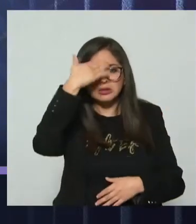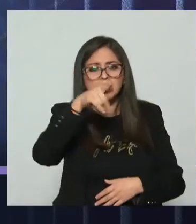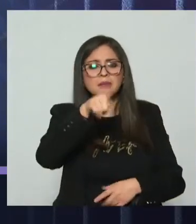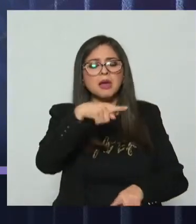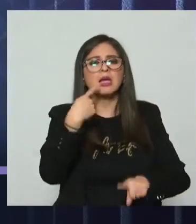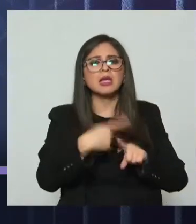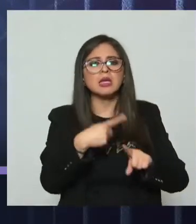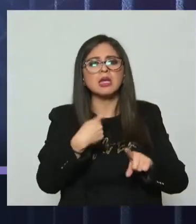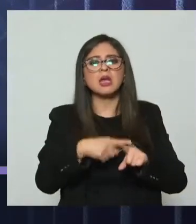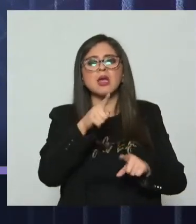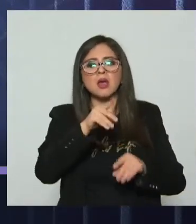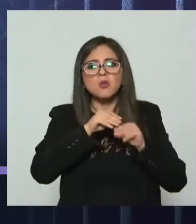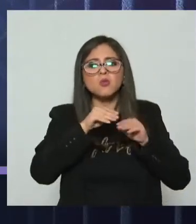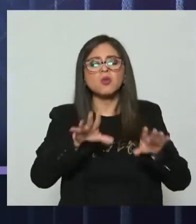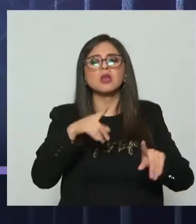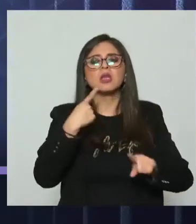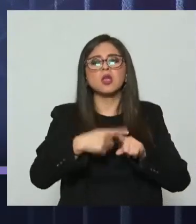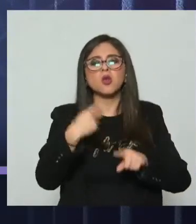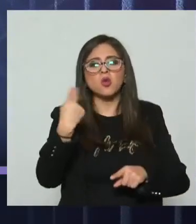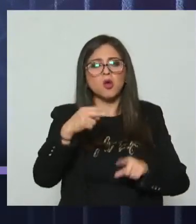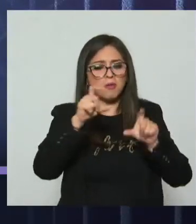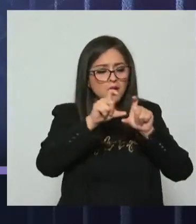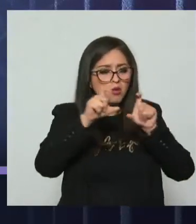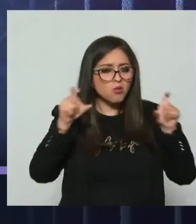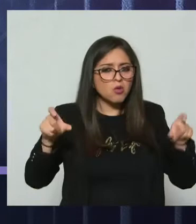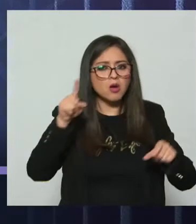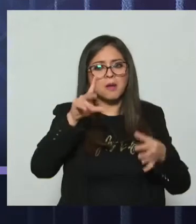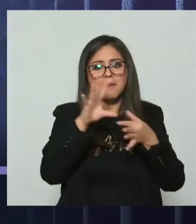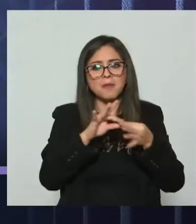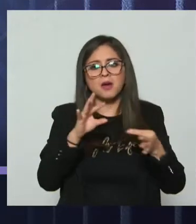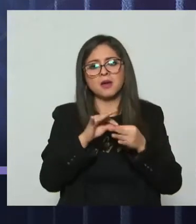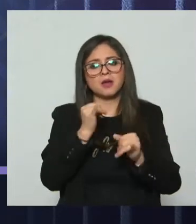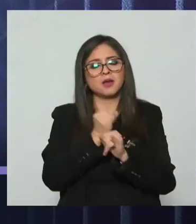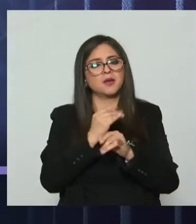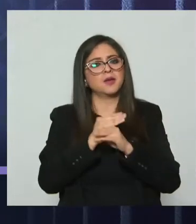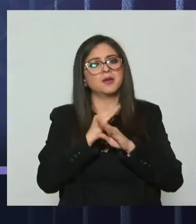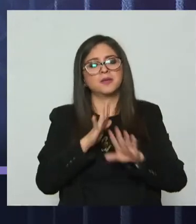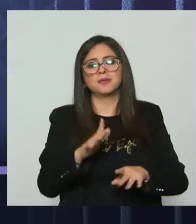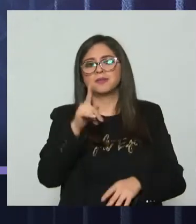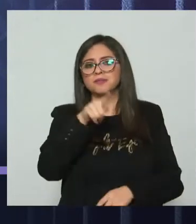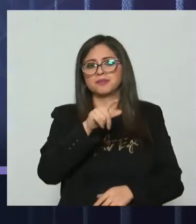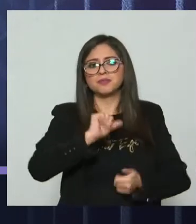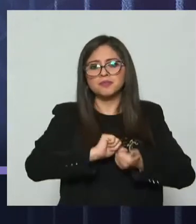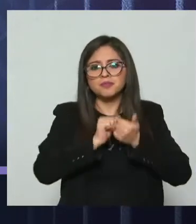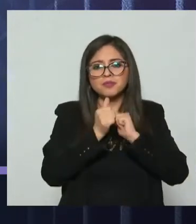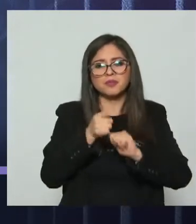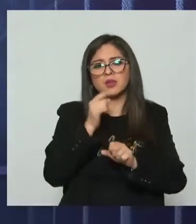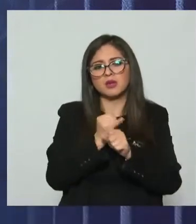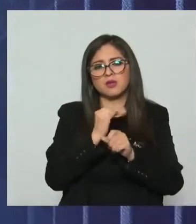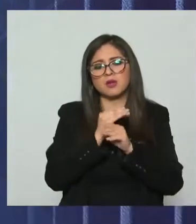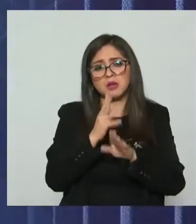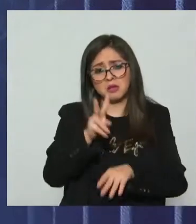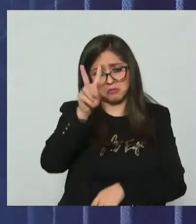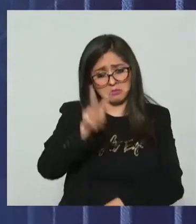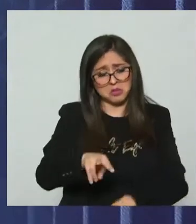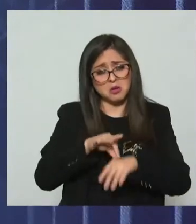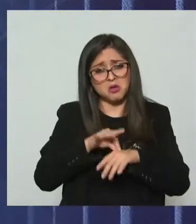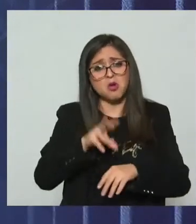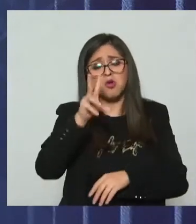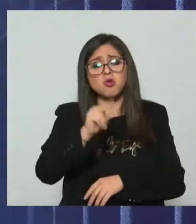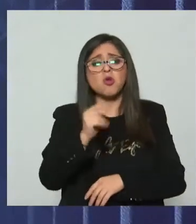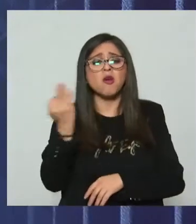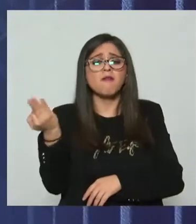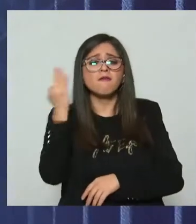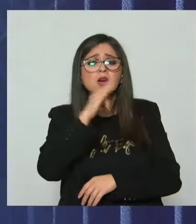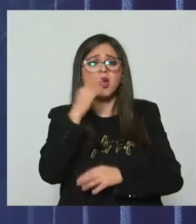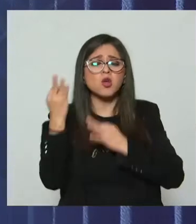está publicando, cómo se llama el reportero o la reportera que está publicando la información y si es un medio informativo real y no fake news,